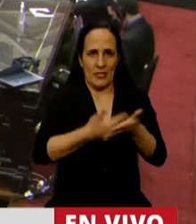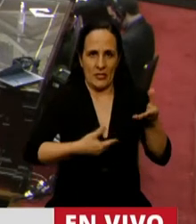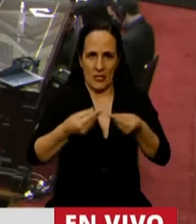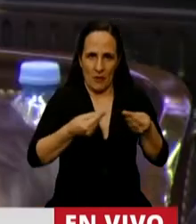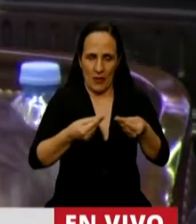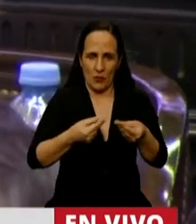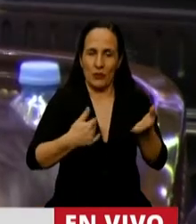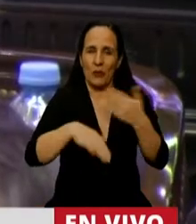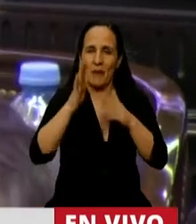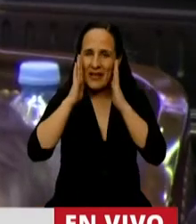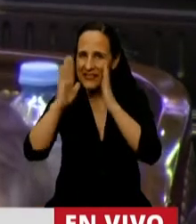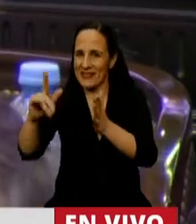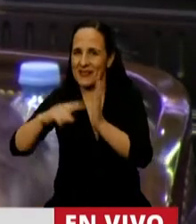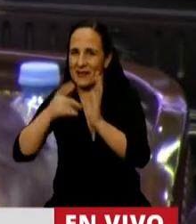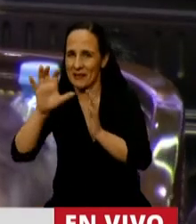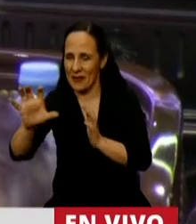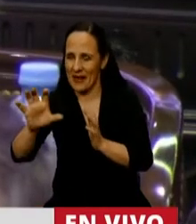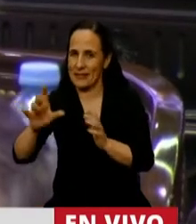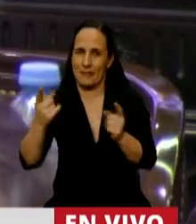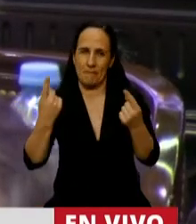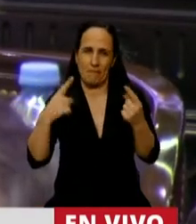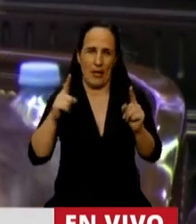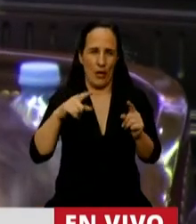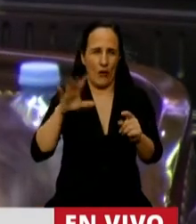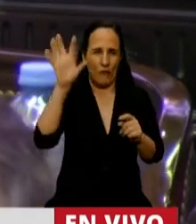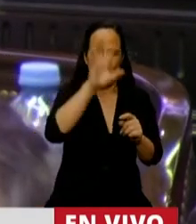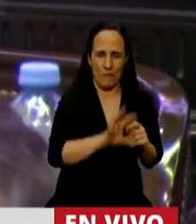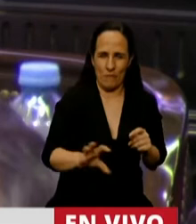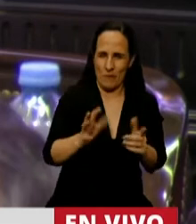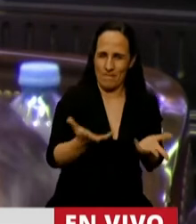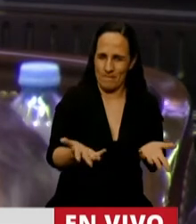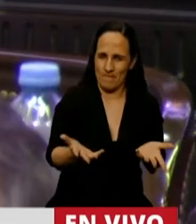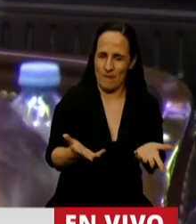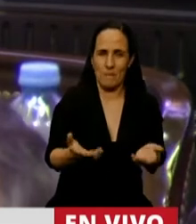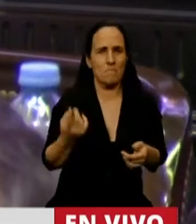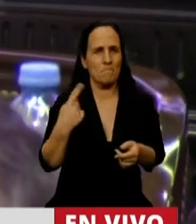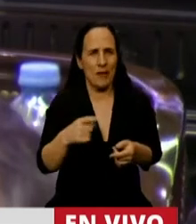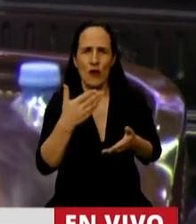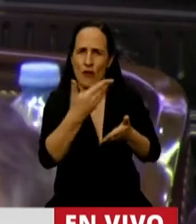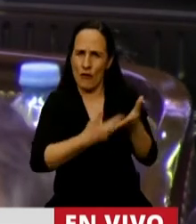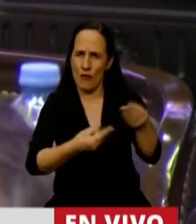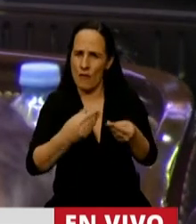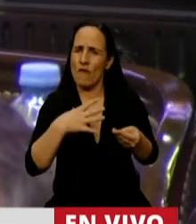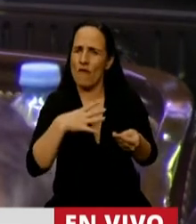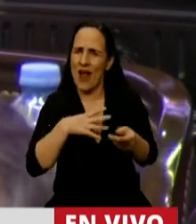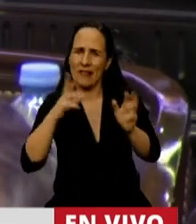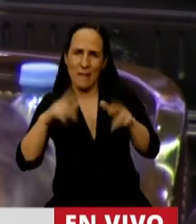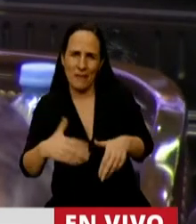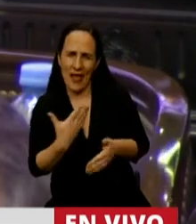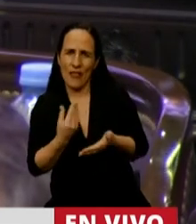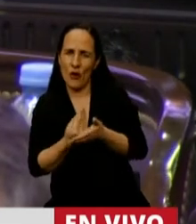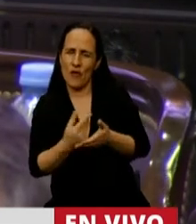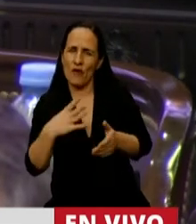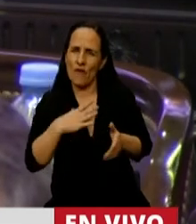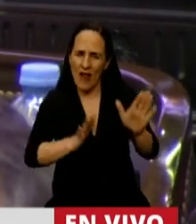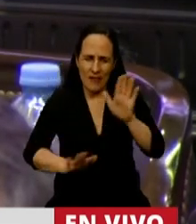centralista en desmedro del federalismo de nuestro país pero también es inconsistente y carente de políticas de estado y de planificación